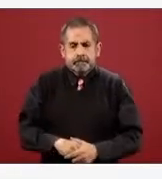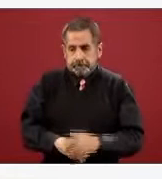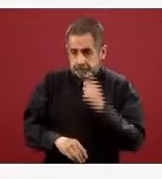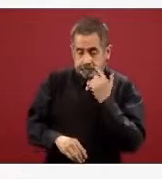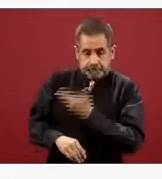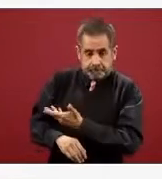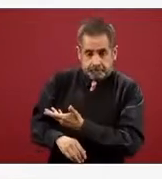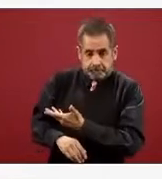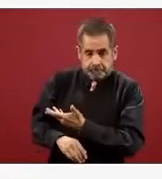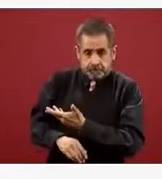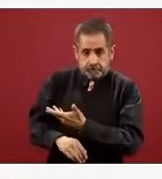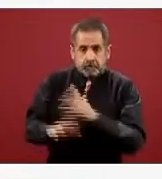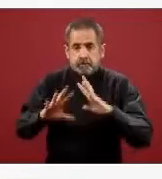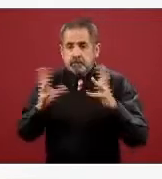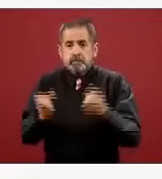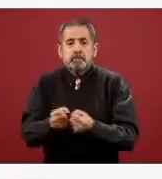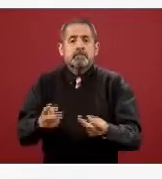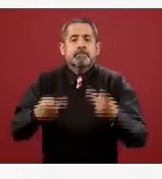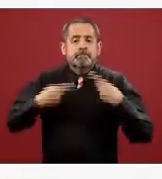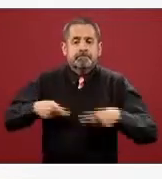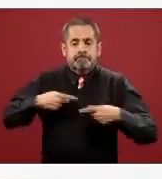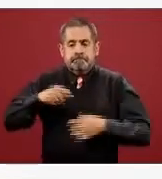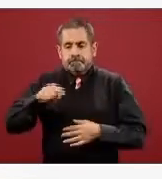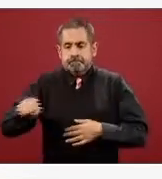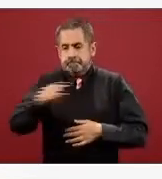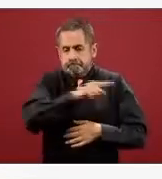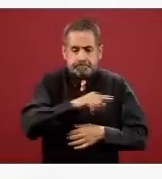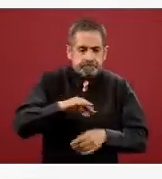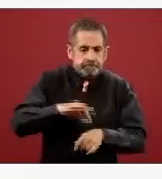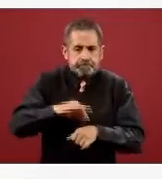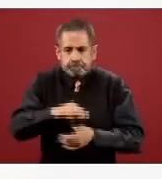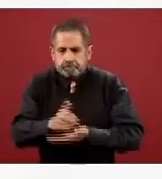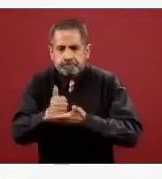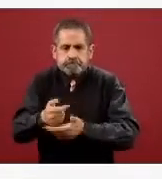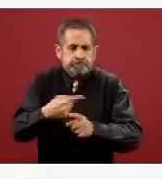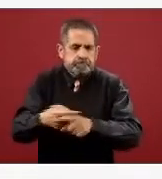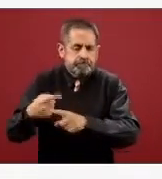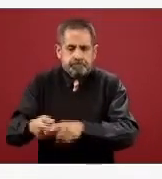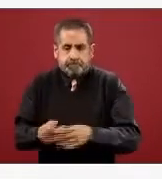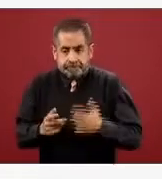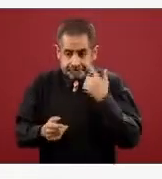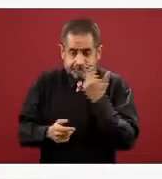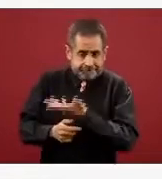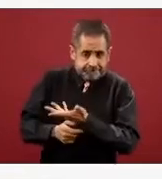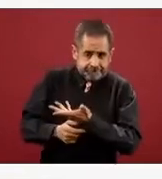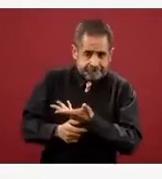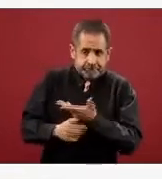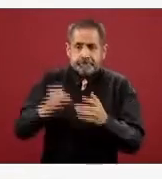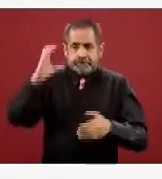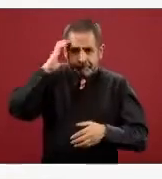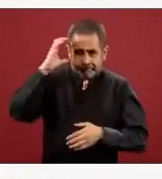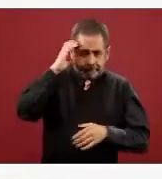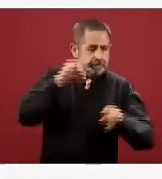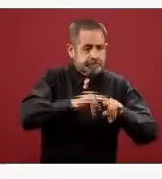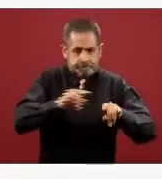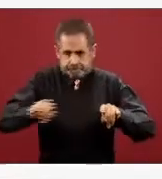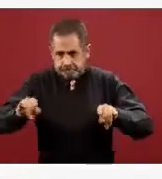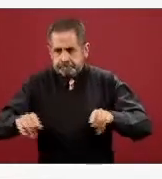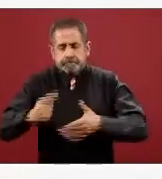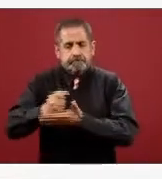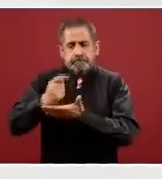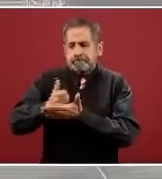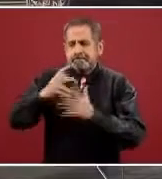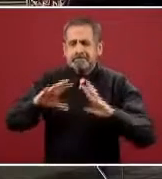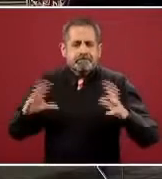Y también en los recursos humanos. Aproximadamente, si medimos o si sumamos la cantidad de camas en terapia intensiva,